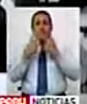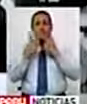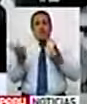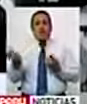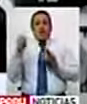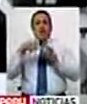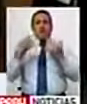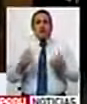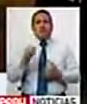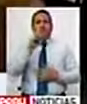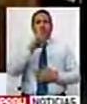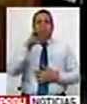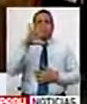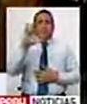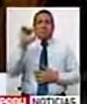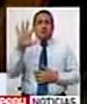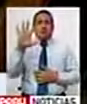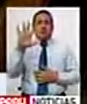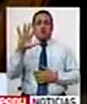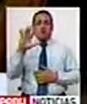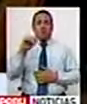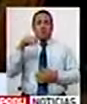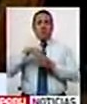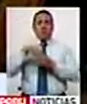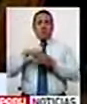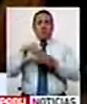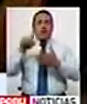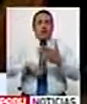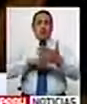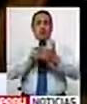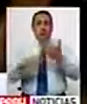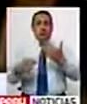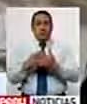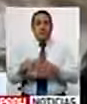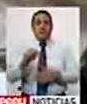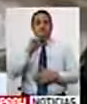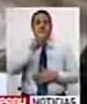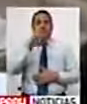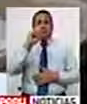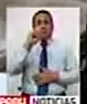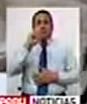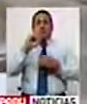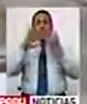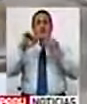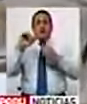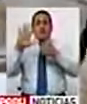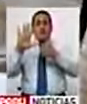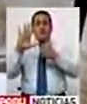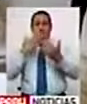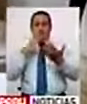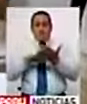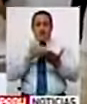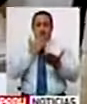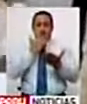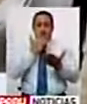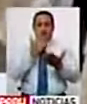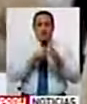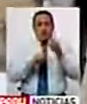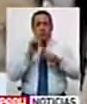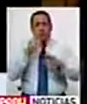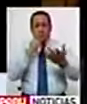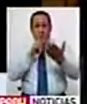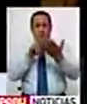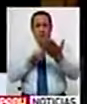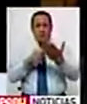el momento 255 votos impugnados, 396 con errores materiales, 80 por